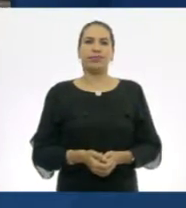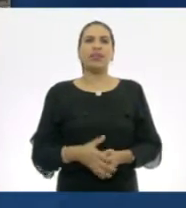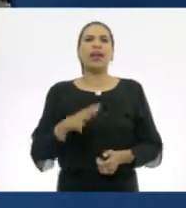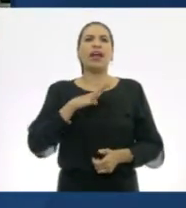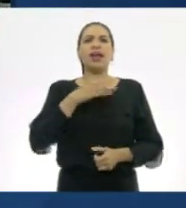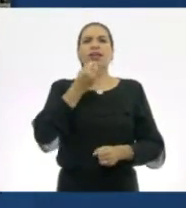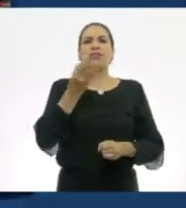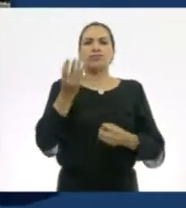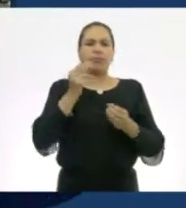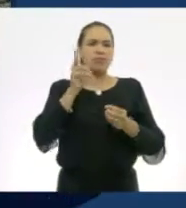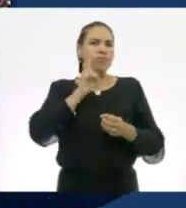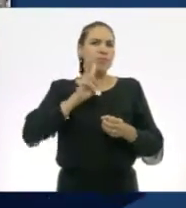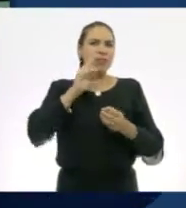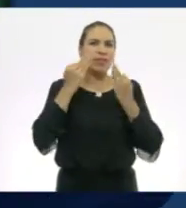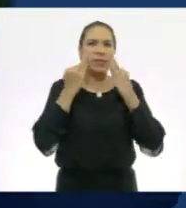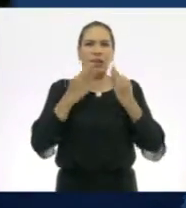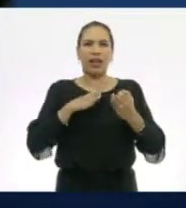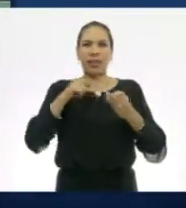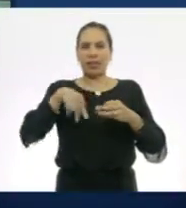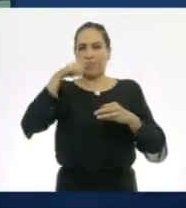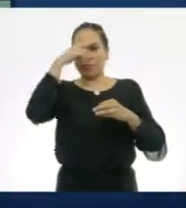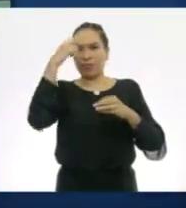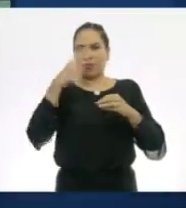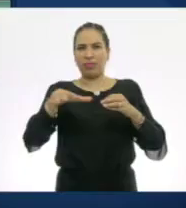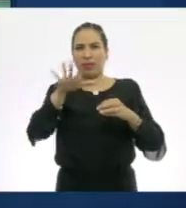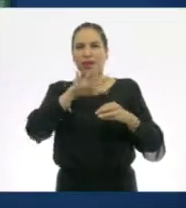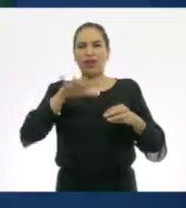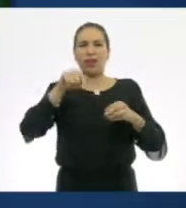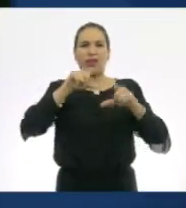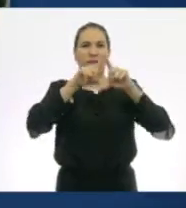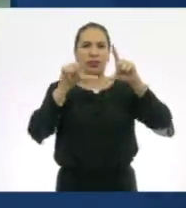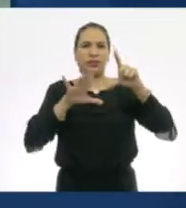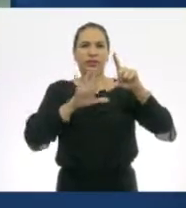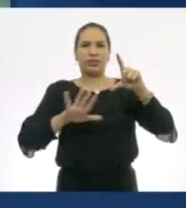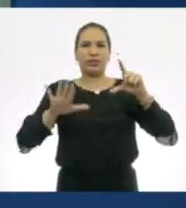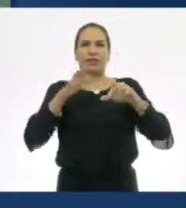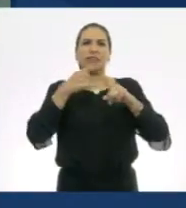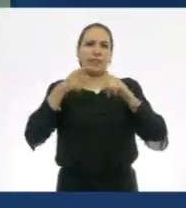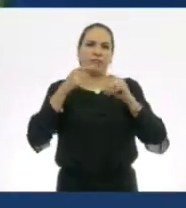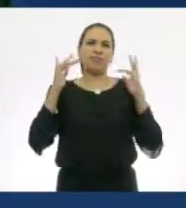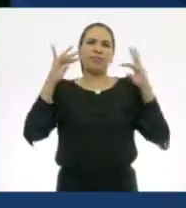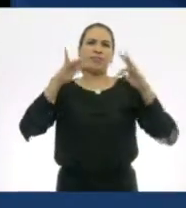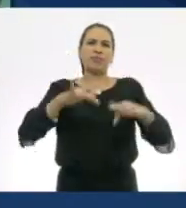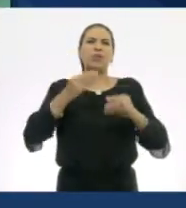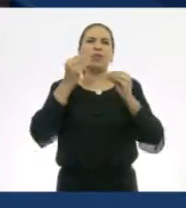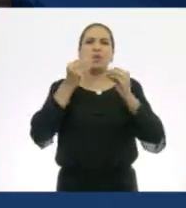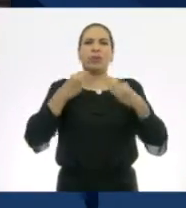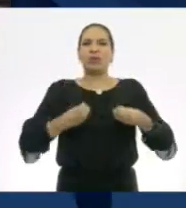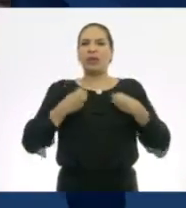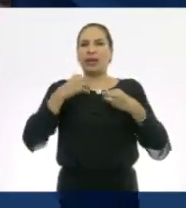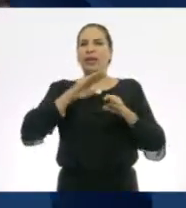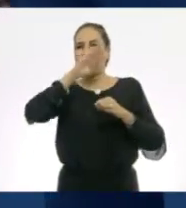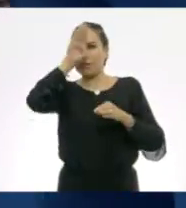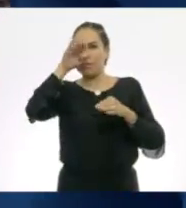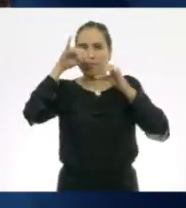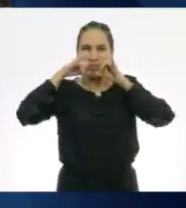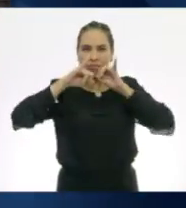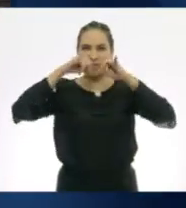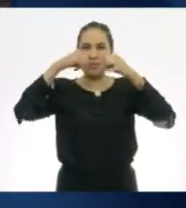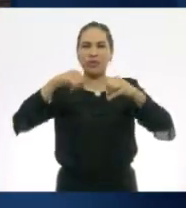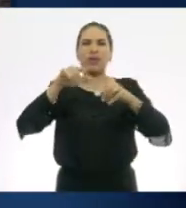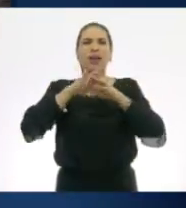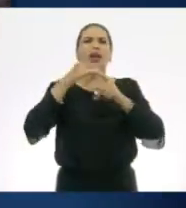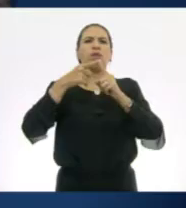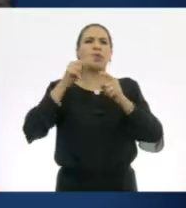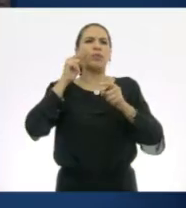Existen muchas evidencias que la Cuenca de México era un territorio con grandes poblaciones de mamuts. Los restos no